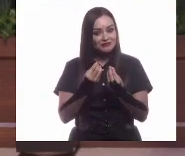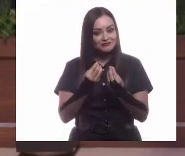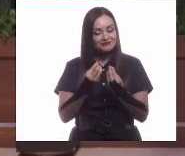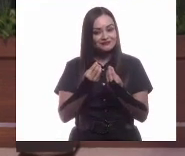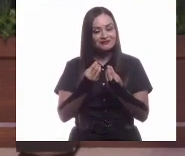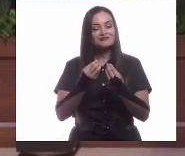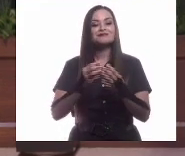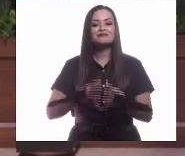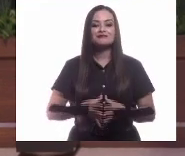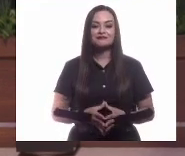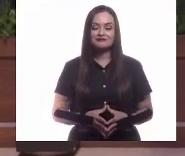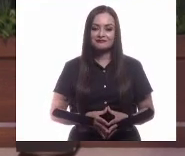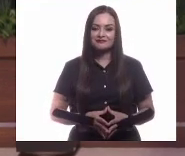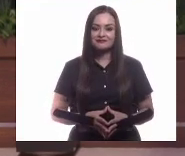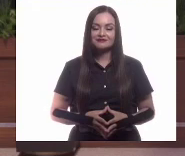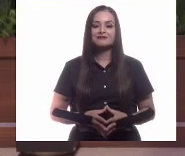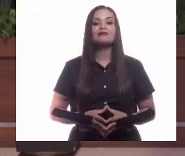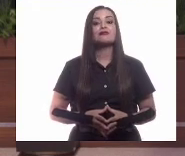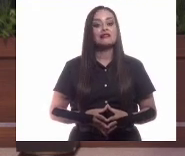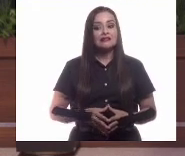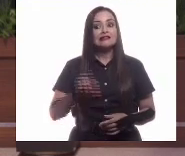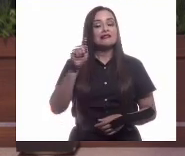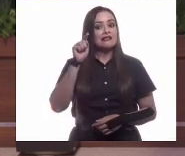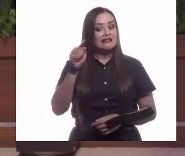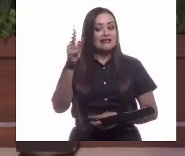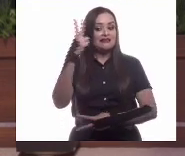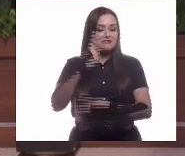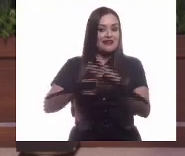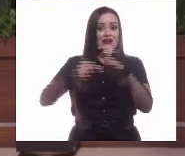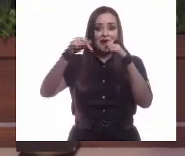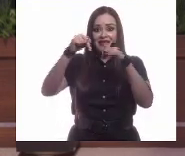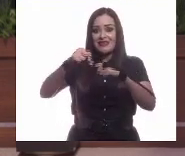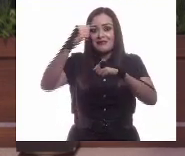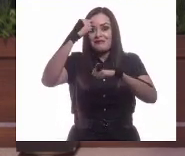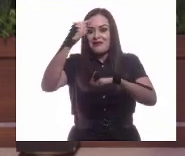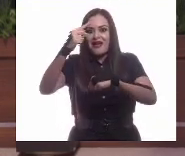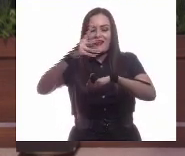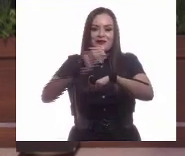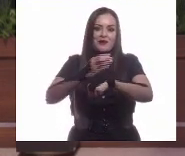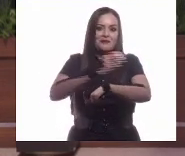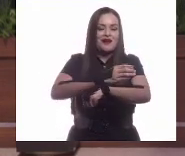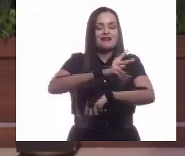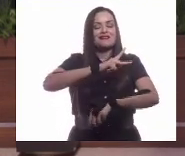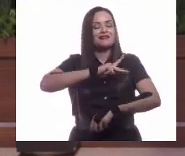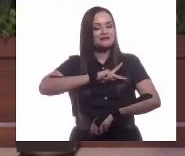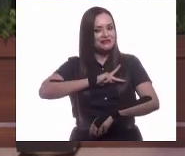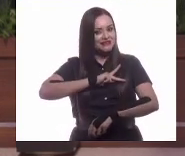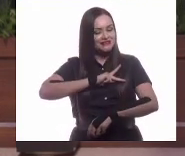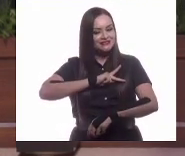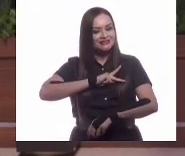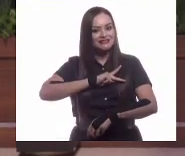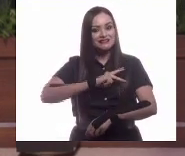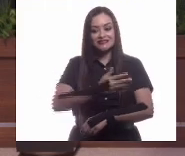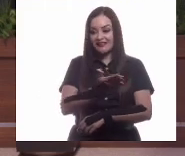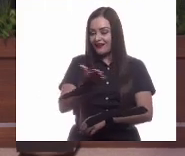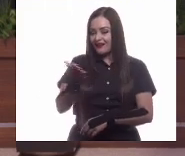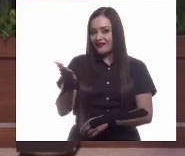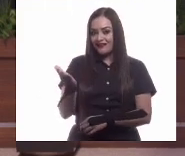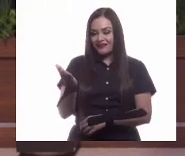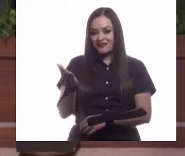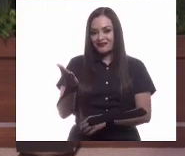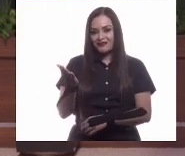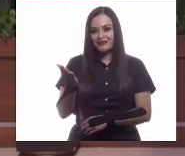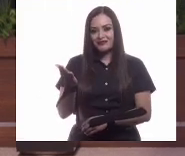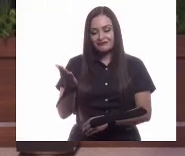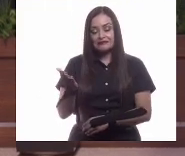disponer de unas horas para trasladarse y acompañarnos en estos momentos, que ellos también los viven y de